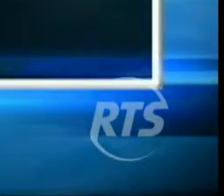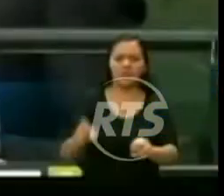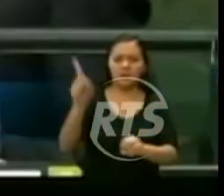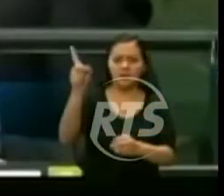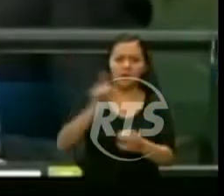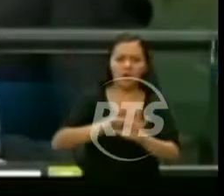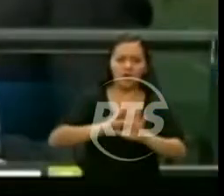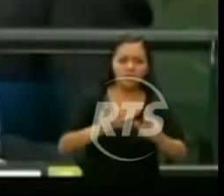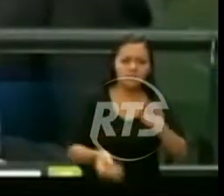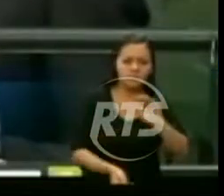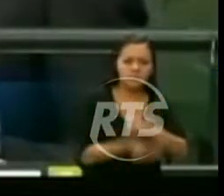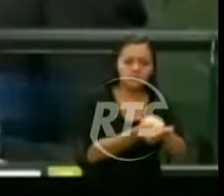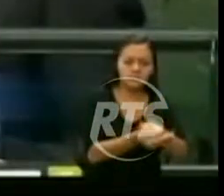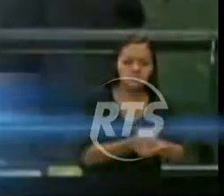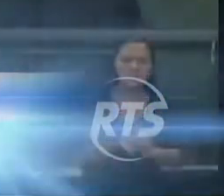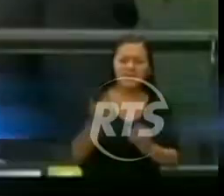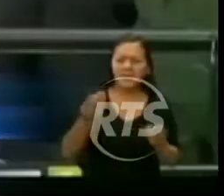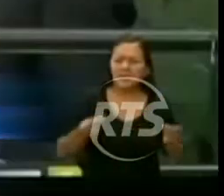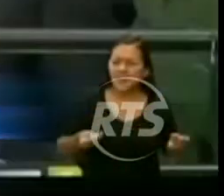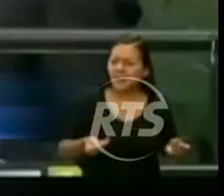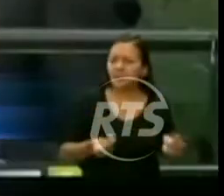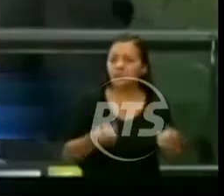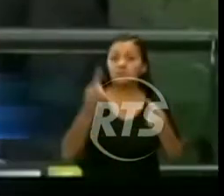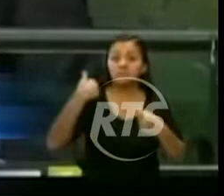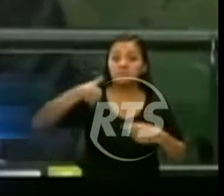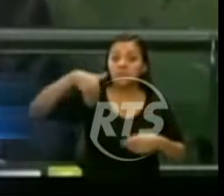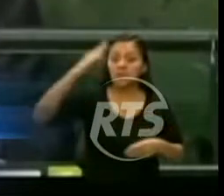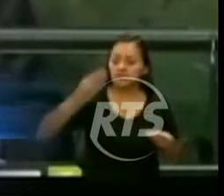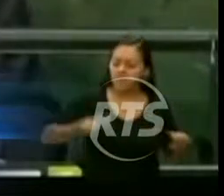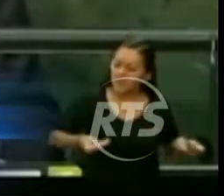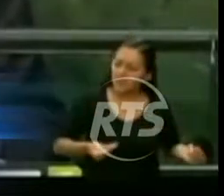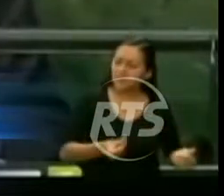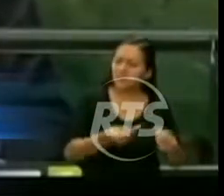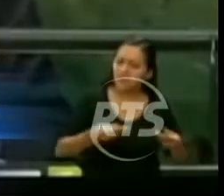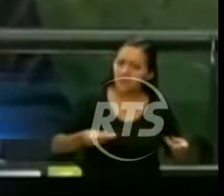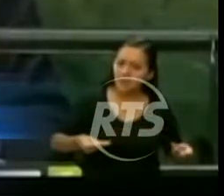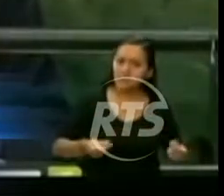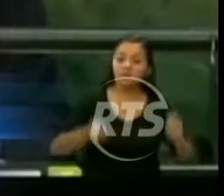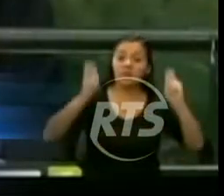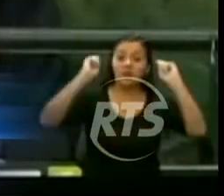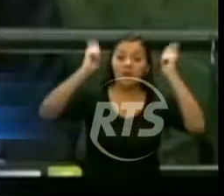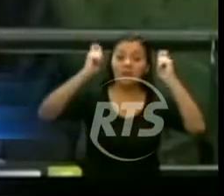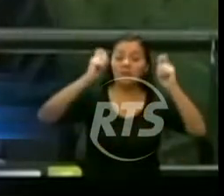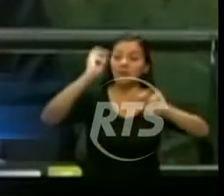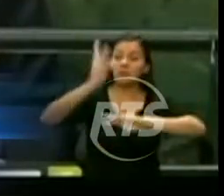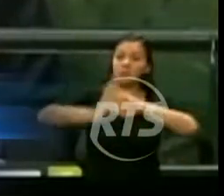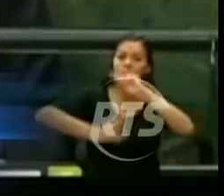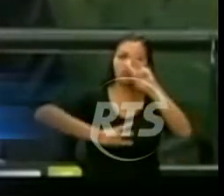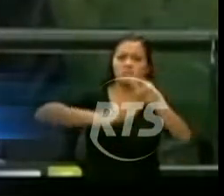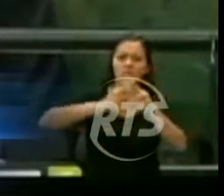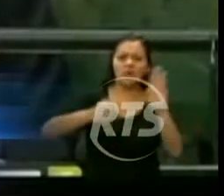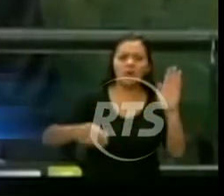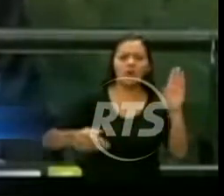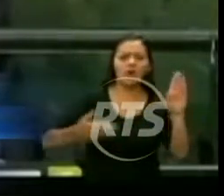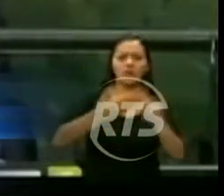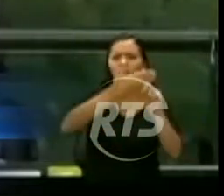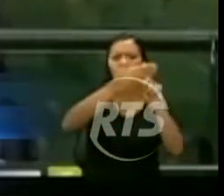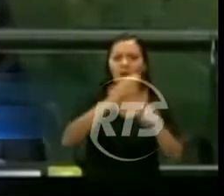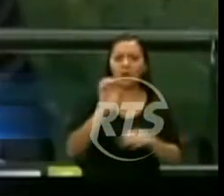Texaco. Ya ha gastado centenas de millones de dólares en una campaña mundial de desprestigio contra